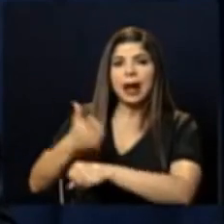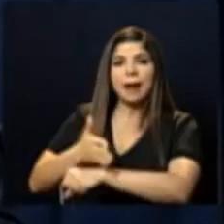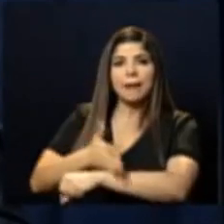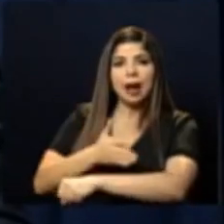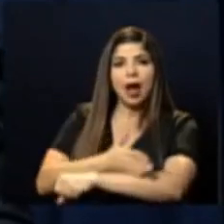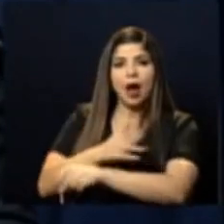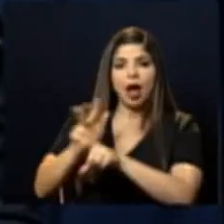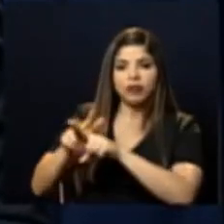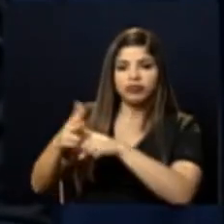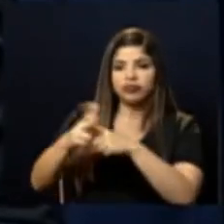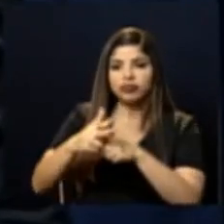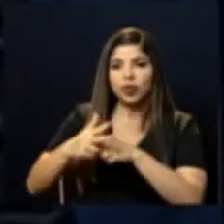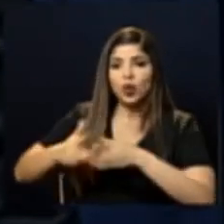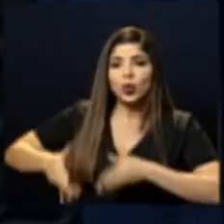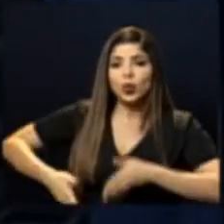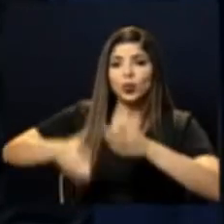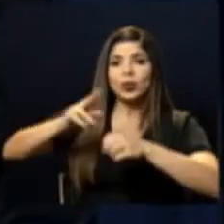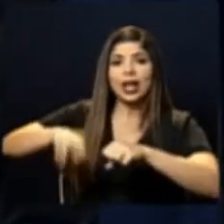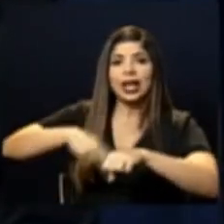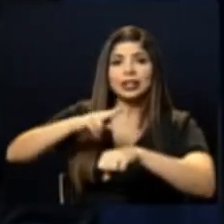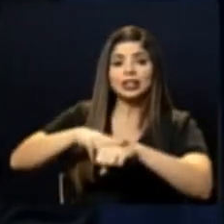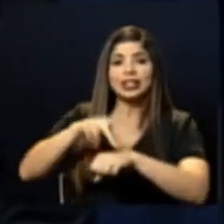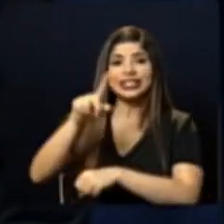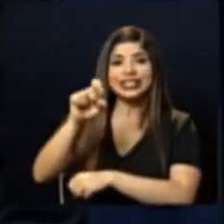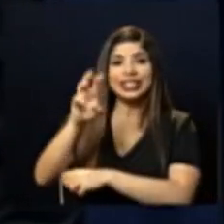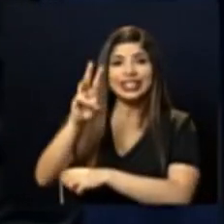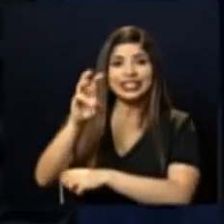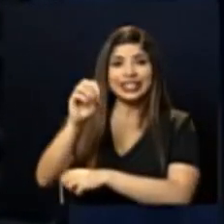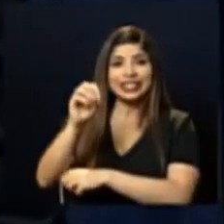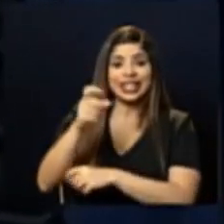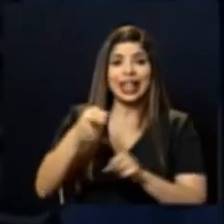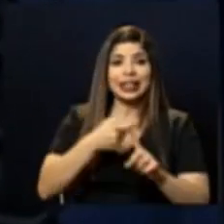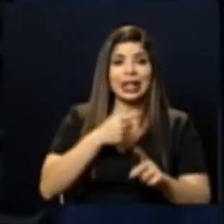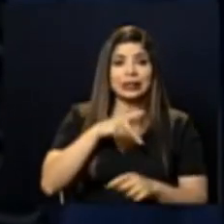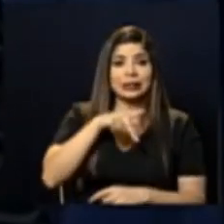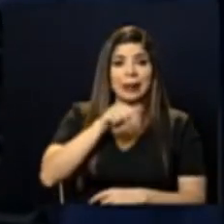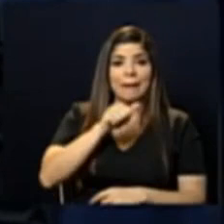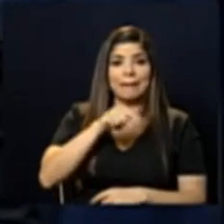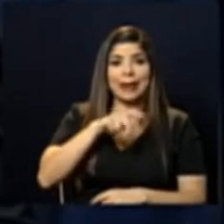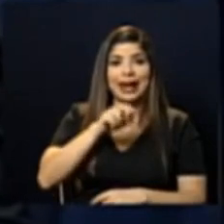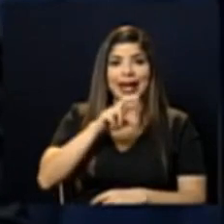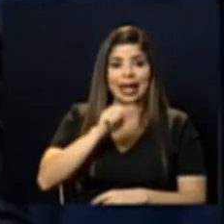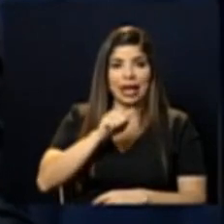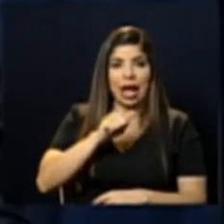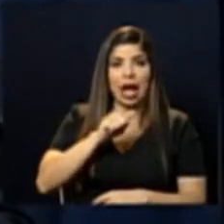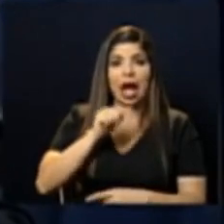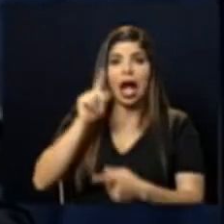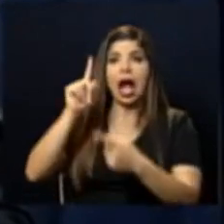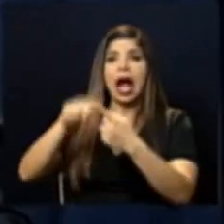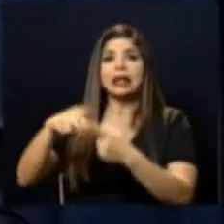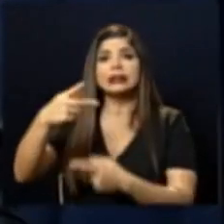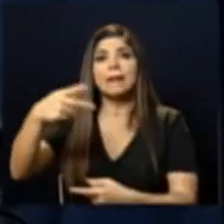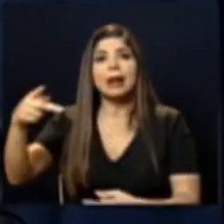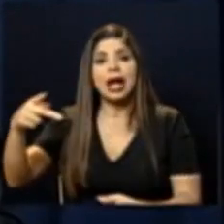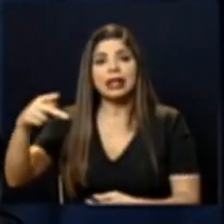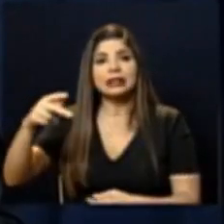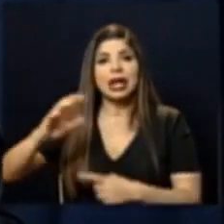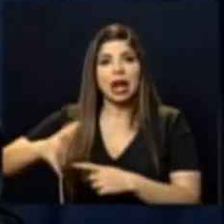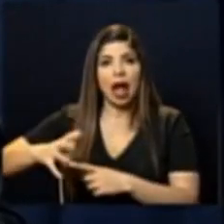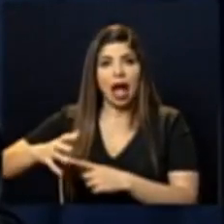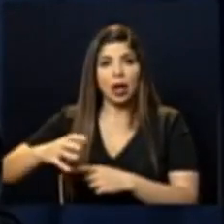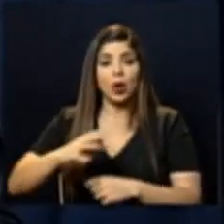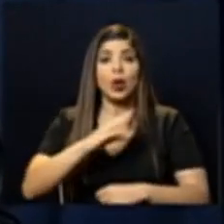y la rehabilitación de la Ruta Nacional 160 entre Paquera y Playa Naranjo y el puente